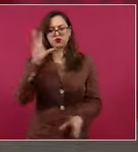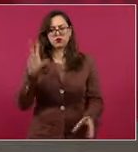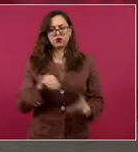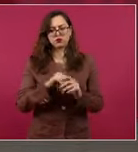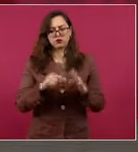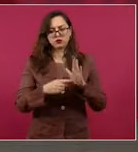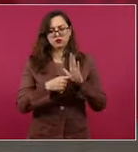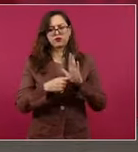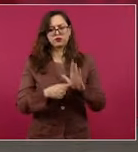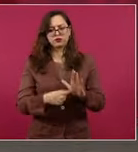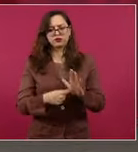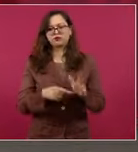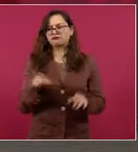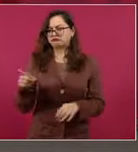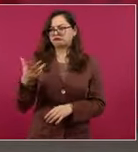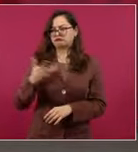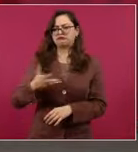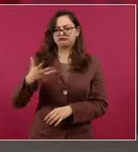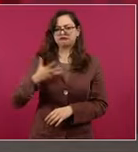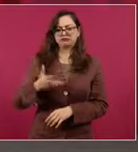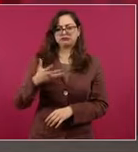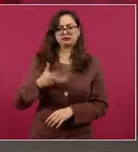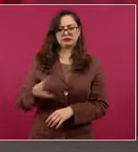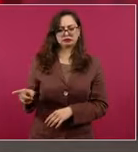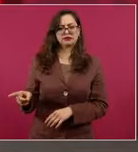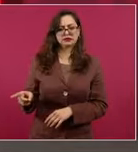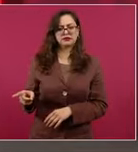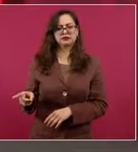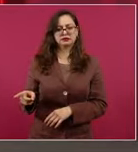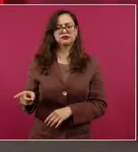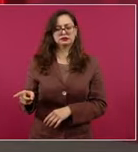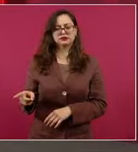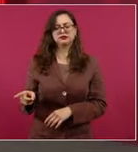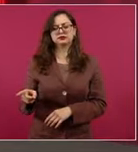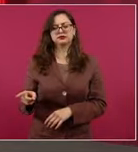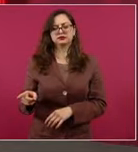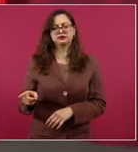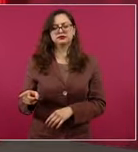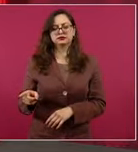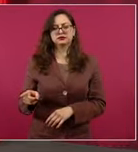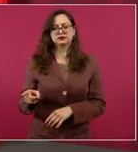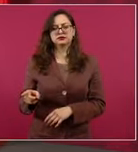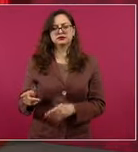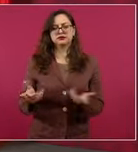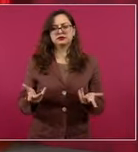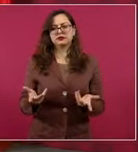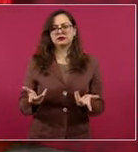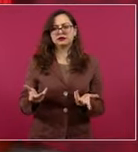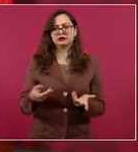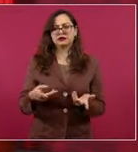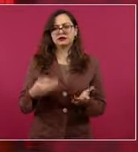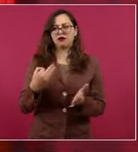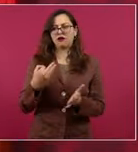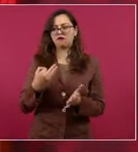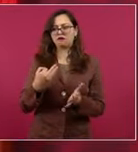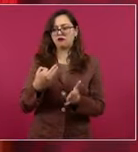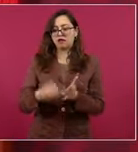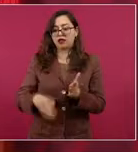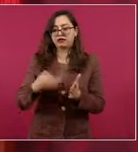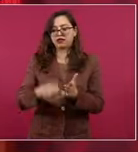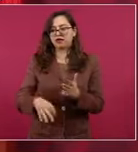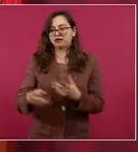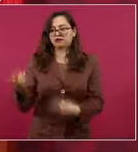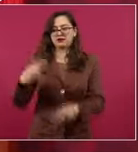reporte, que ya lo tiene, porque hemos estado trabajando en eso, nada más que no hubo la oportunidad de hacerlo